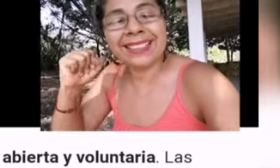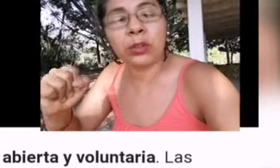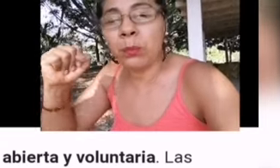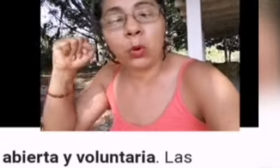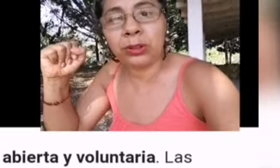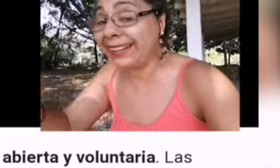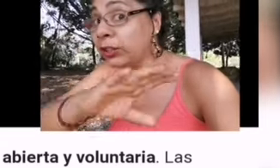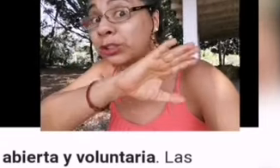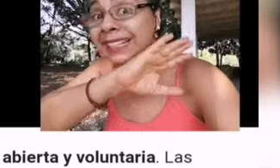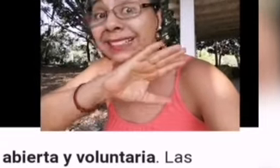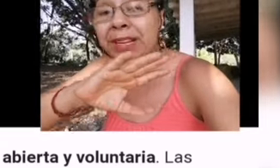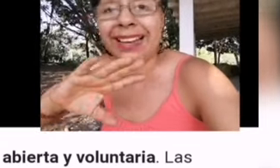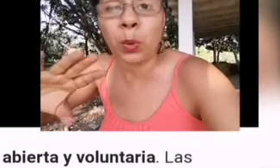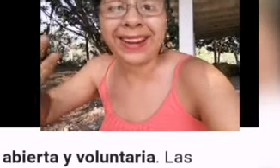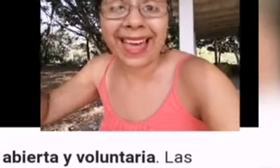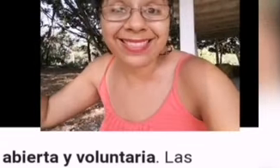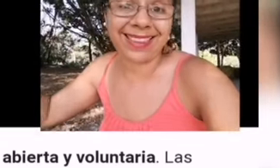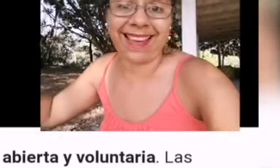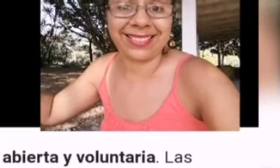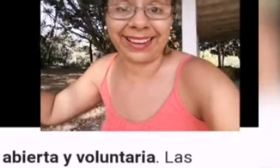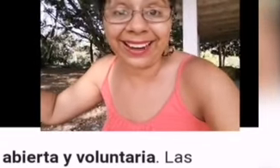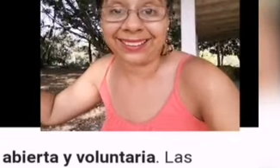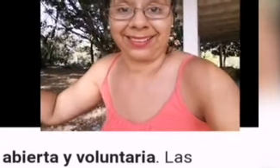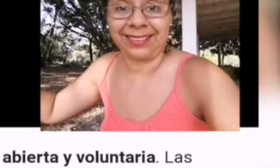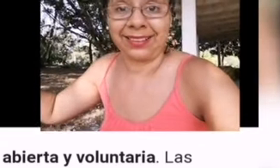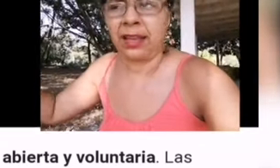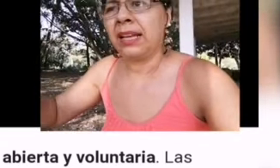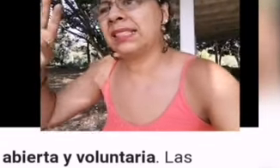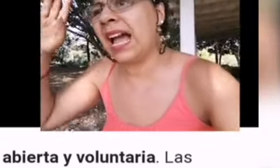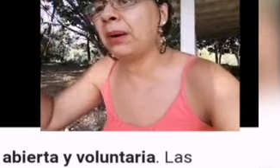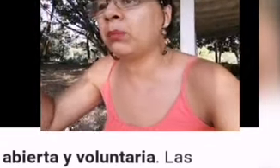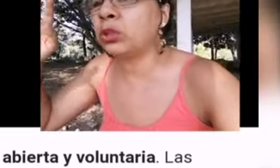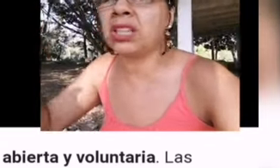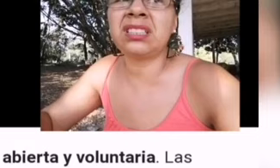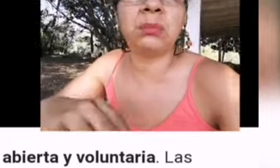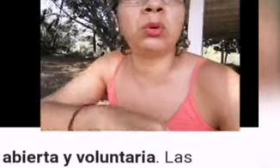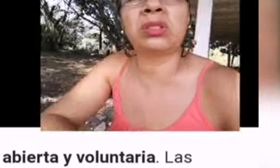una adhesión voluntaria, no se le está obligando a nadie a entrar.